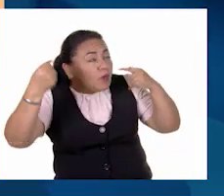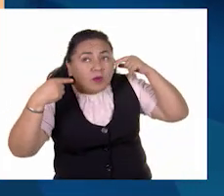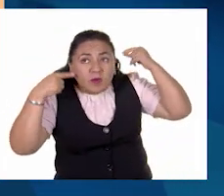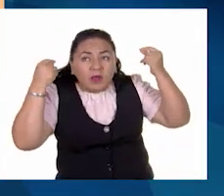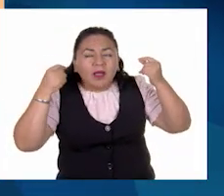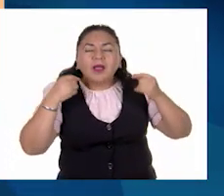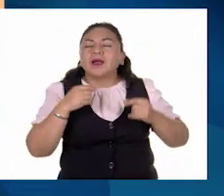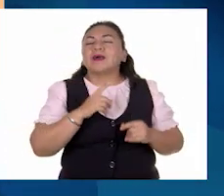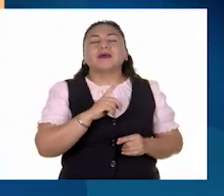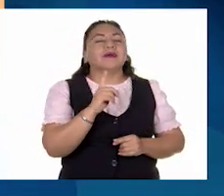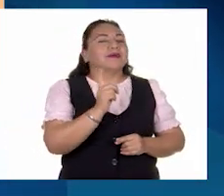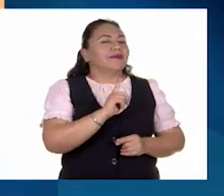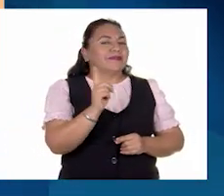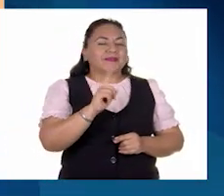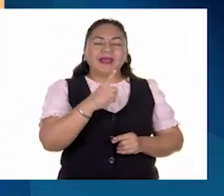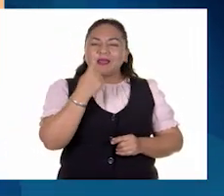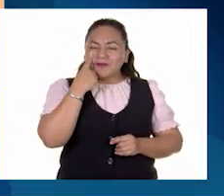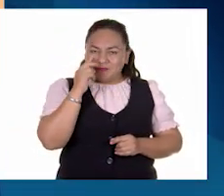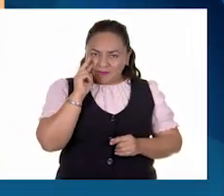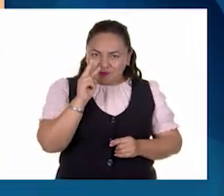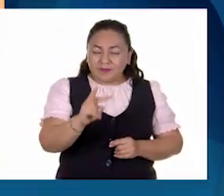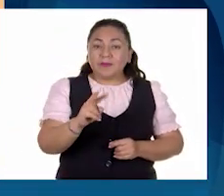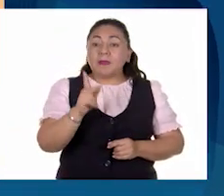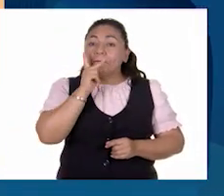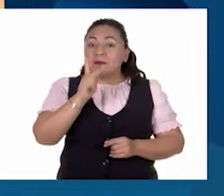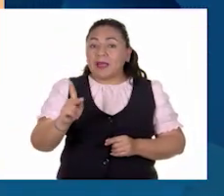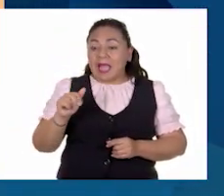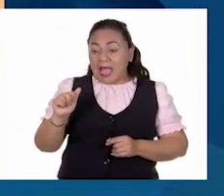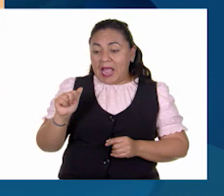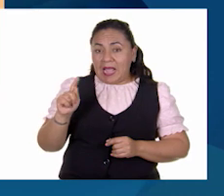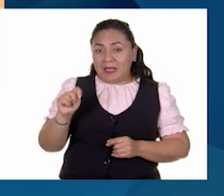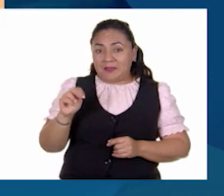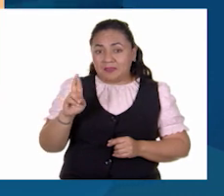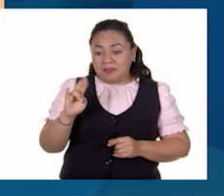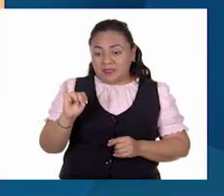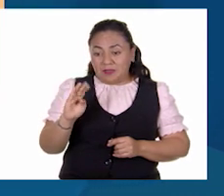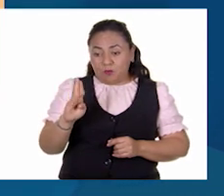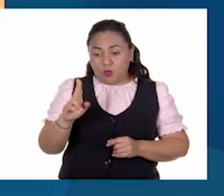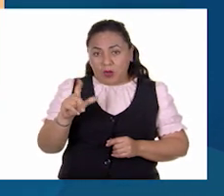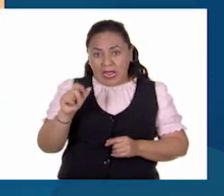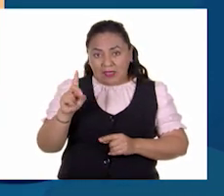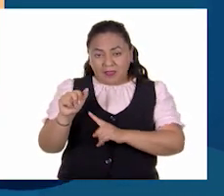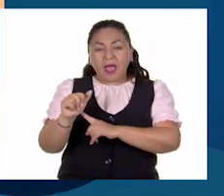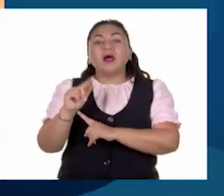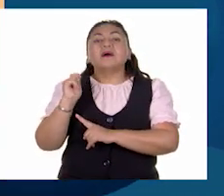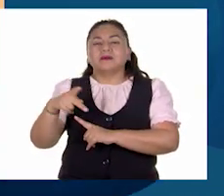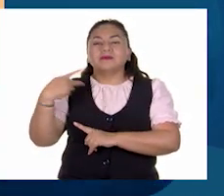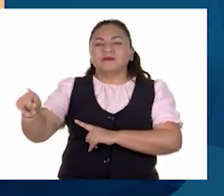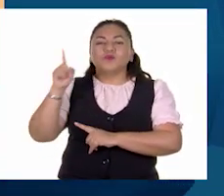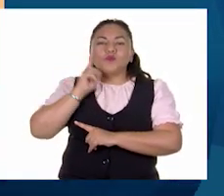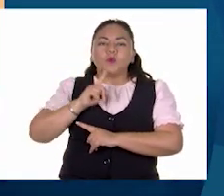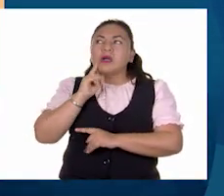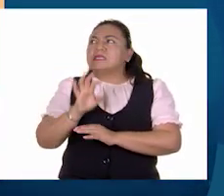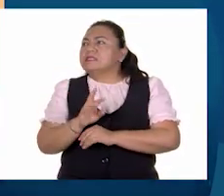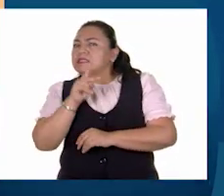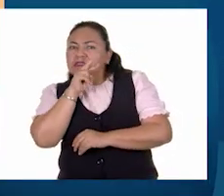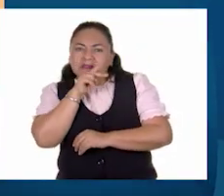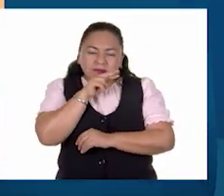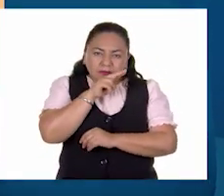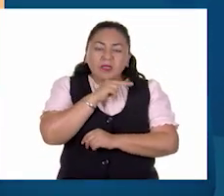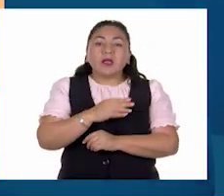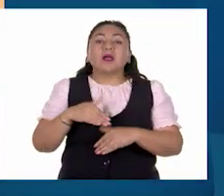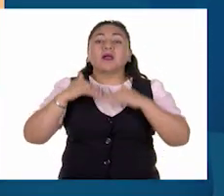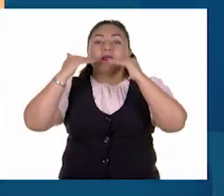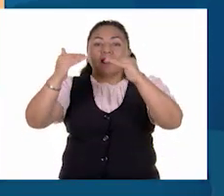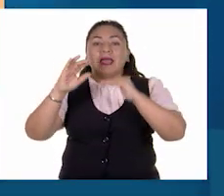No, síganla viendo, fíjense. Cómo la palabra atribulada nos describe cómo está Blancanieve. Y la palabra encantada